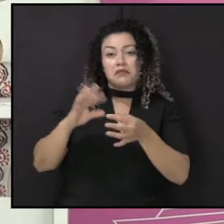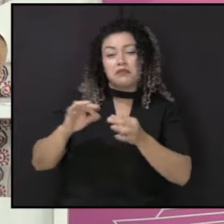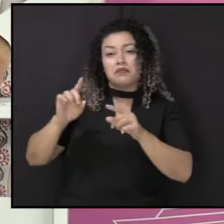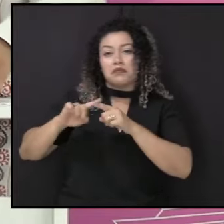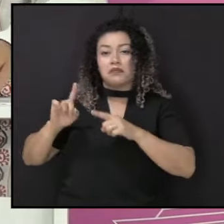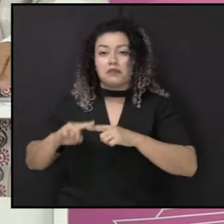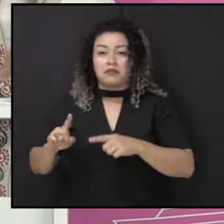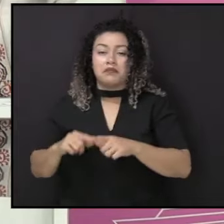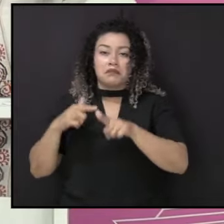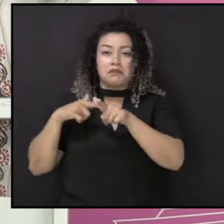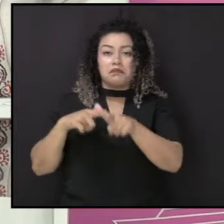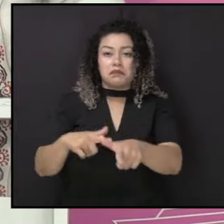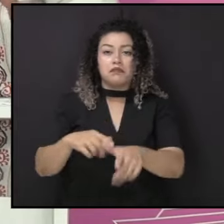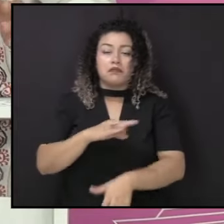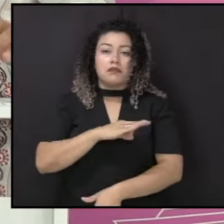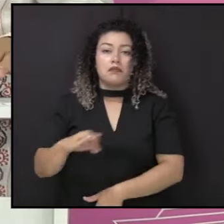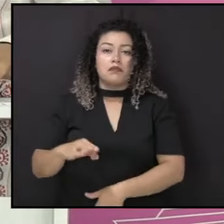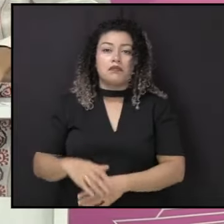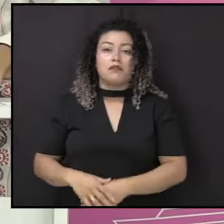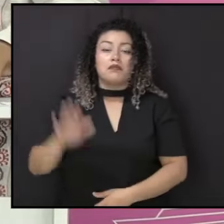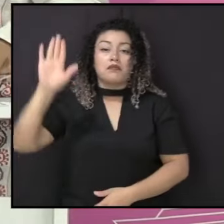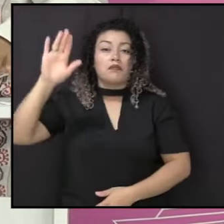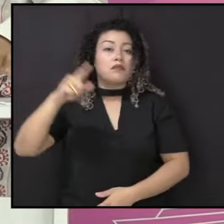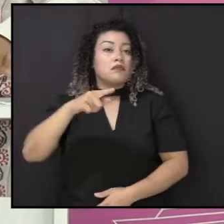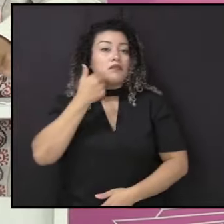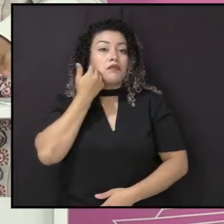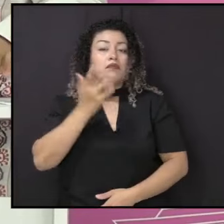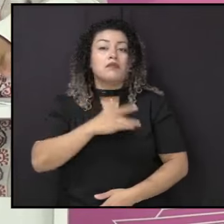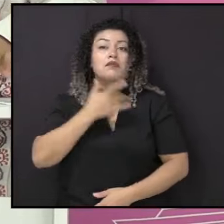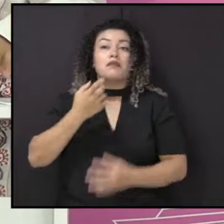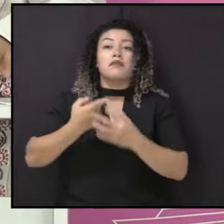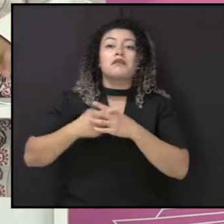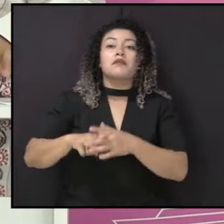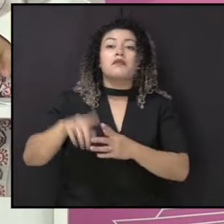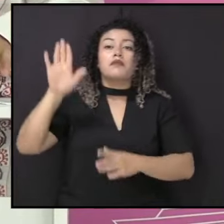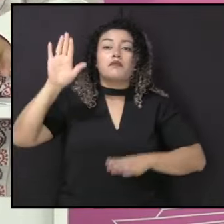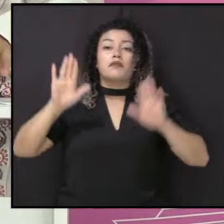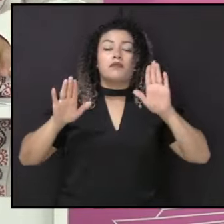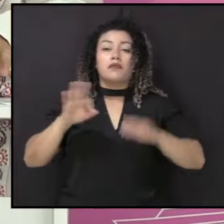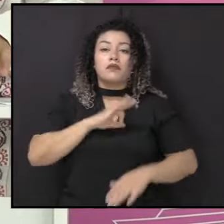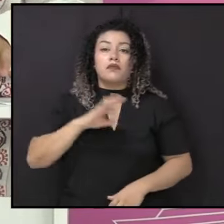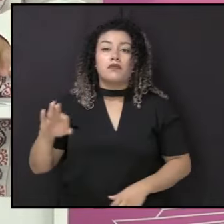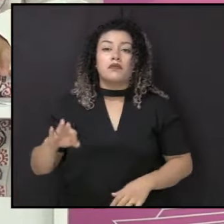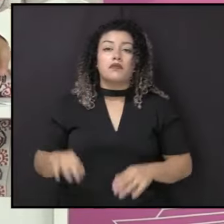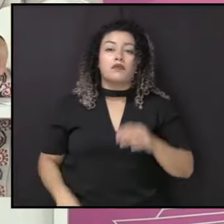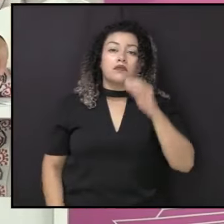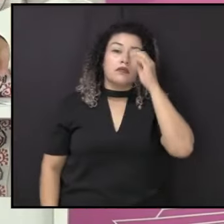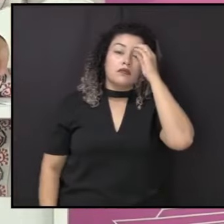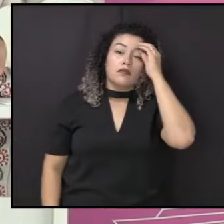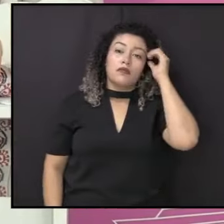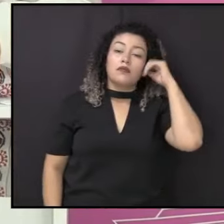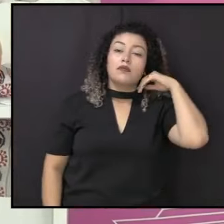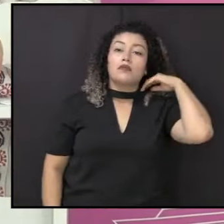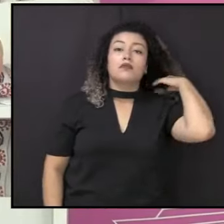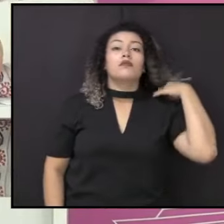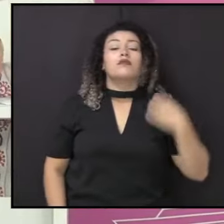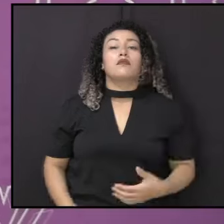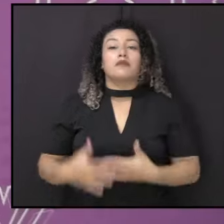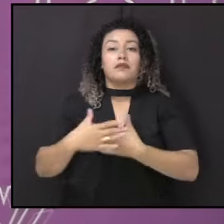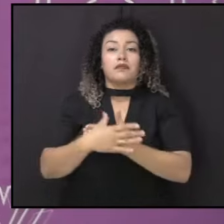sus propuestas. ¿Quién quiere comenzar con este segmento de réplica? Que levante la mano. Adelante, candidata de Movimiento